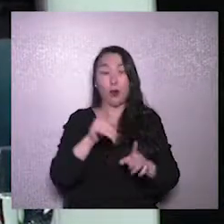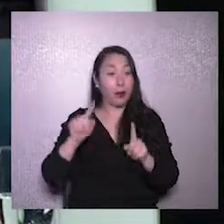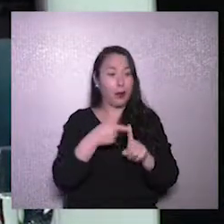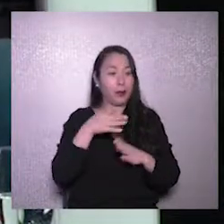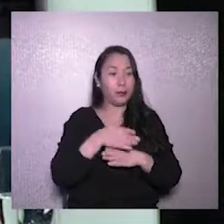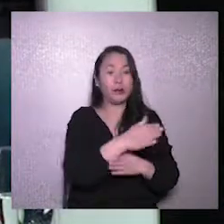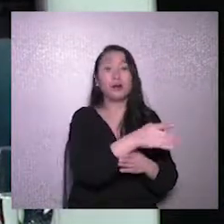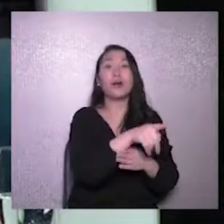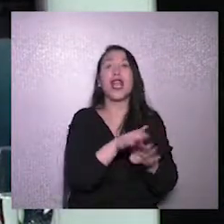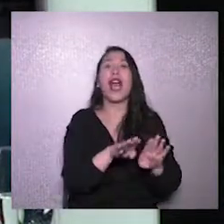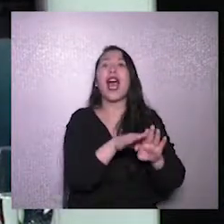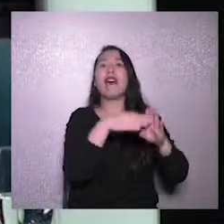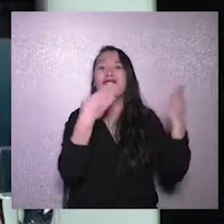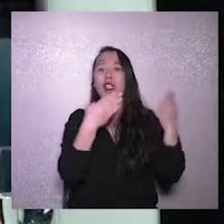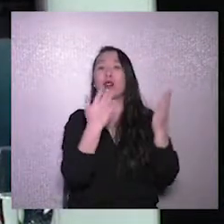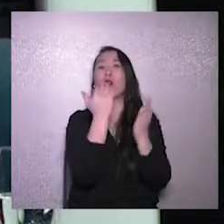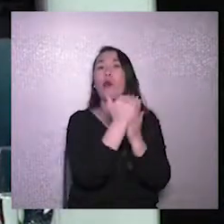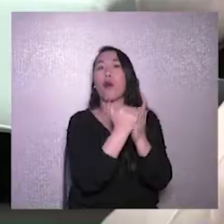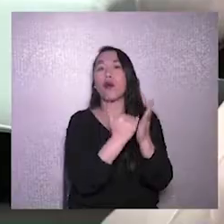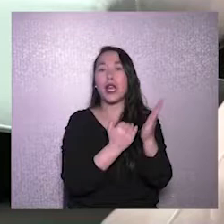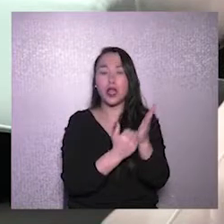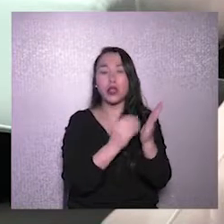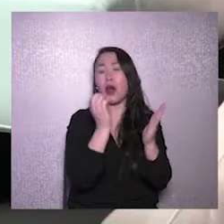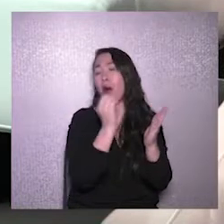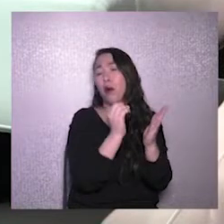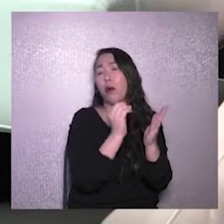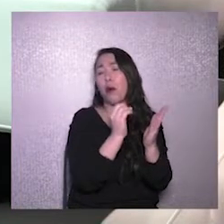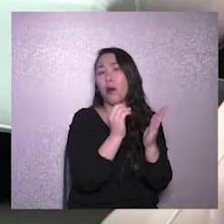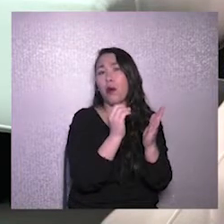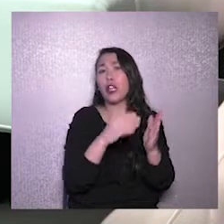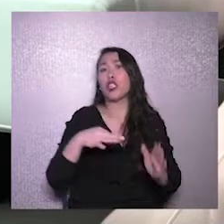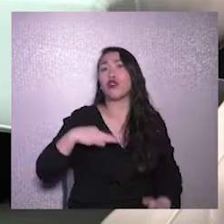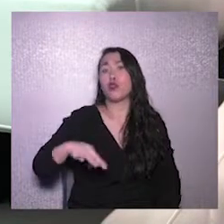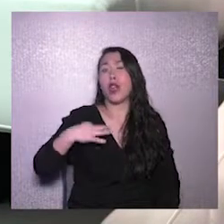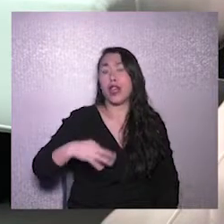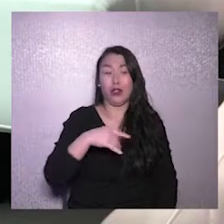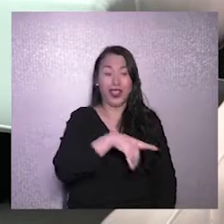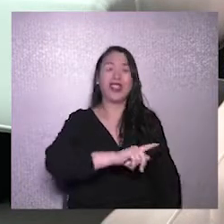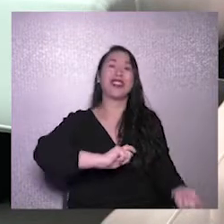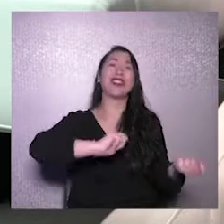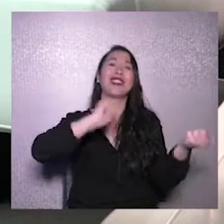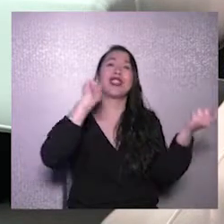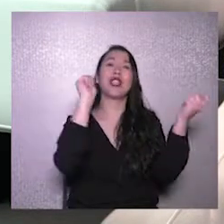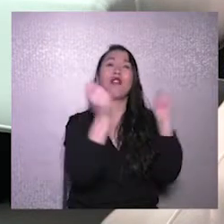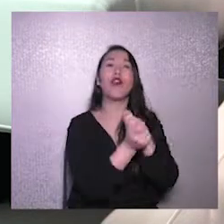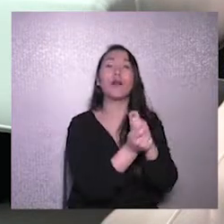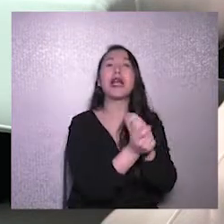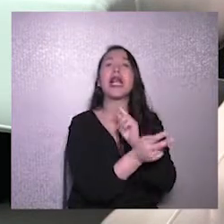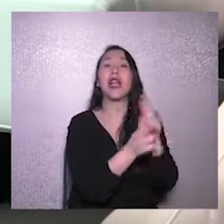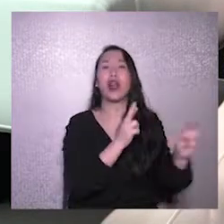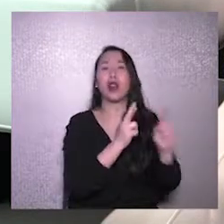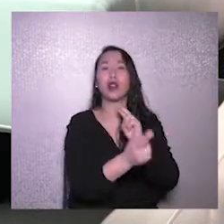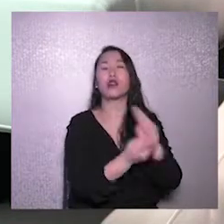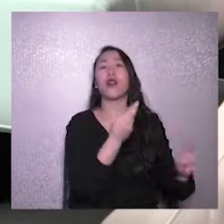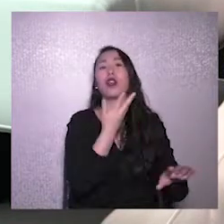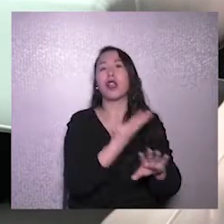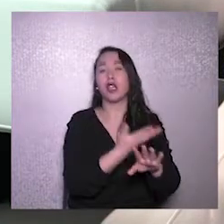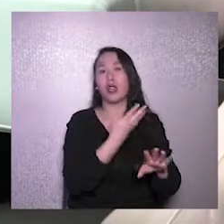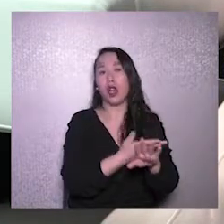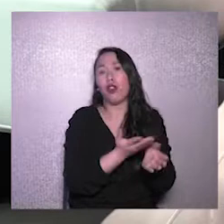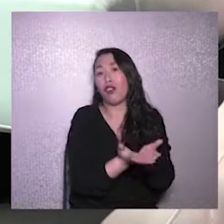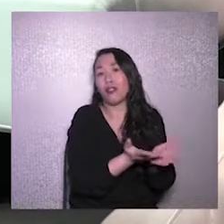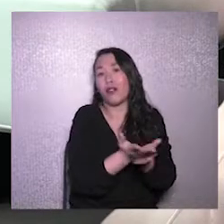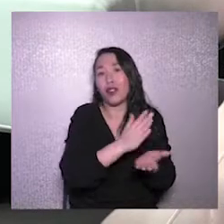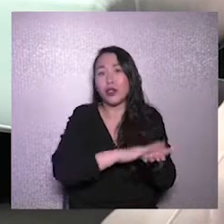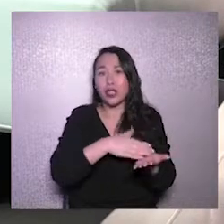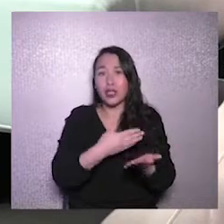abrir una agenda o un portal ciudadano que transforme la actual relación que hay con los servicios de salud